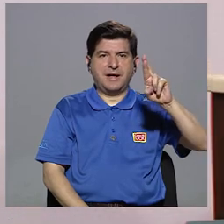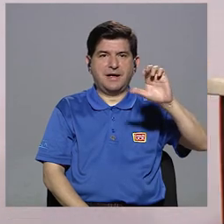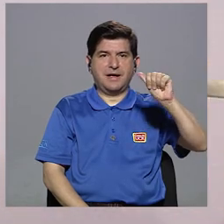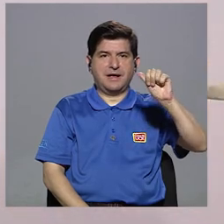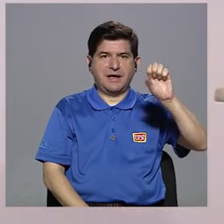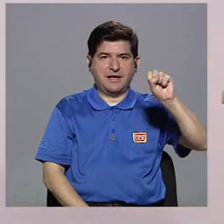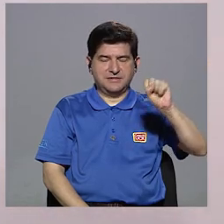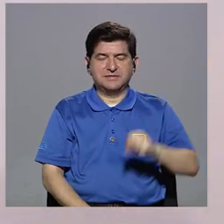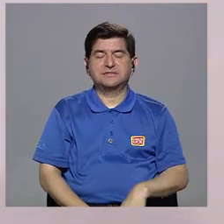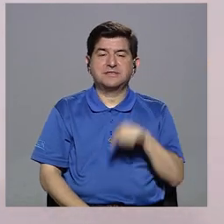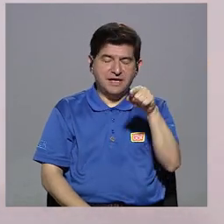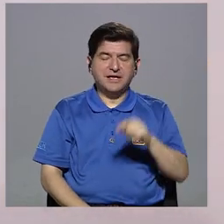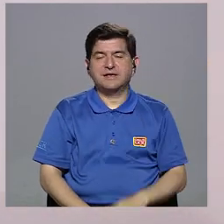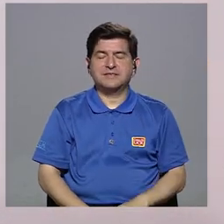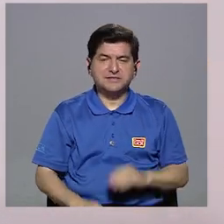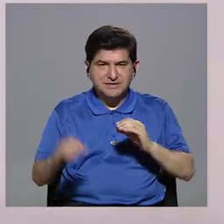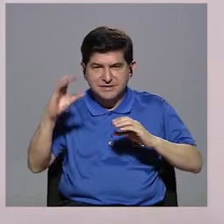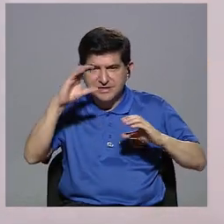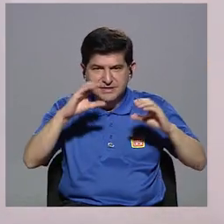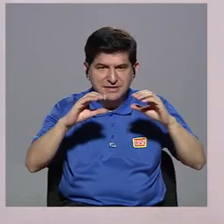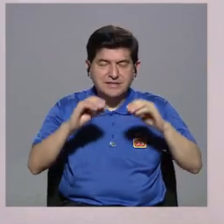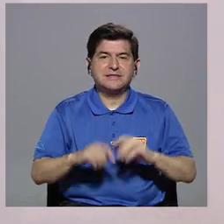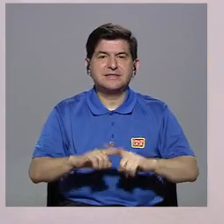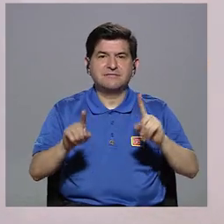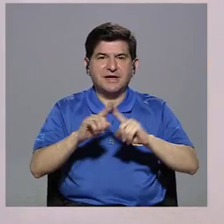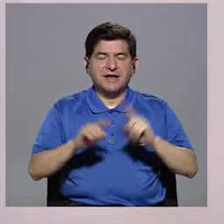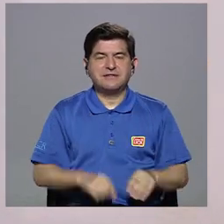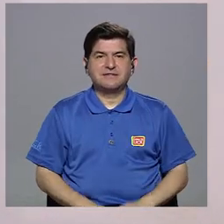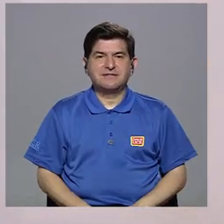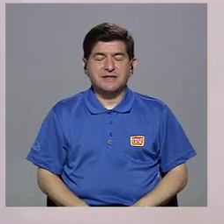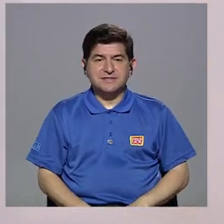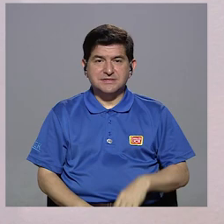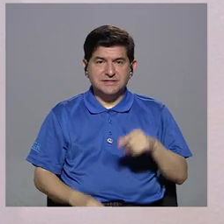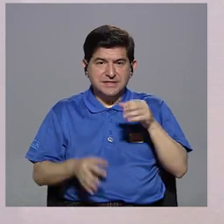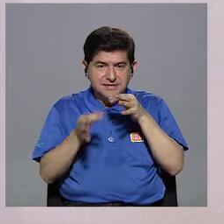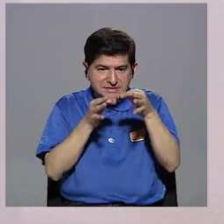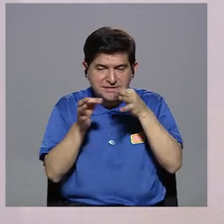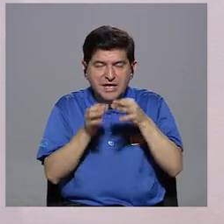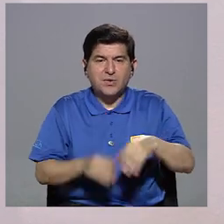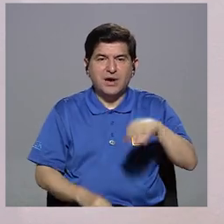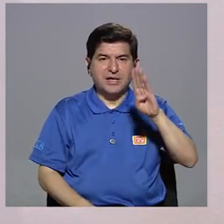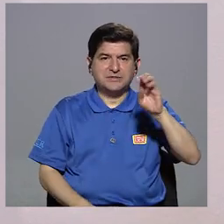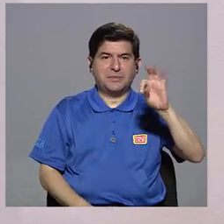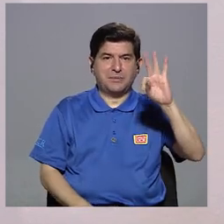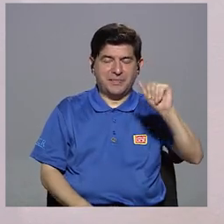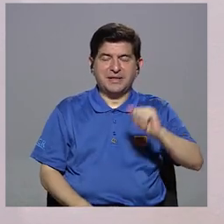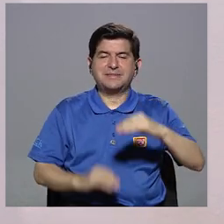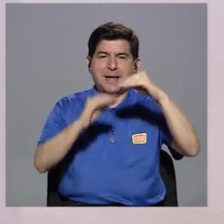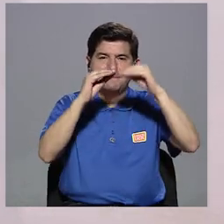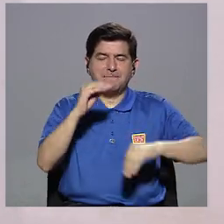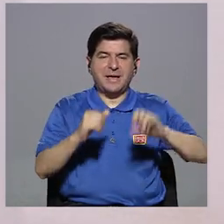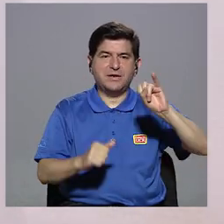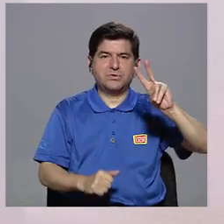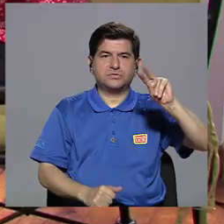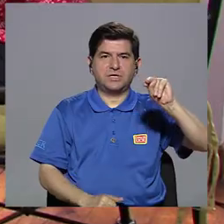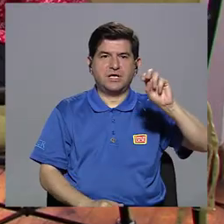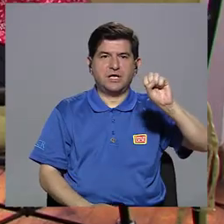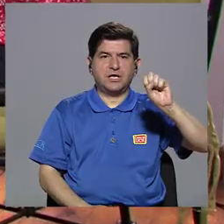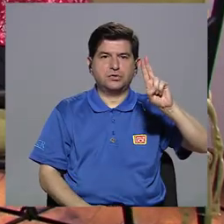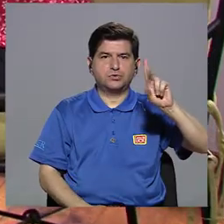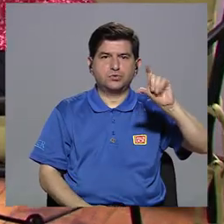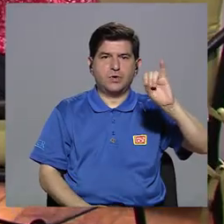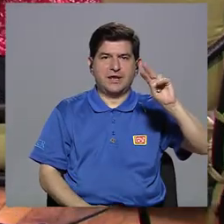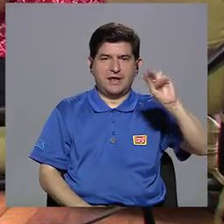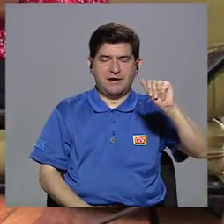donde se produce la insulina en unas células que se llaman células beta comienzan a producir menos insulina y